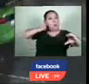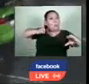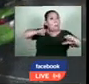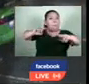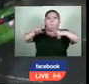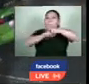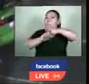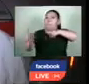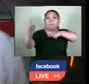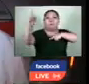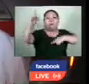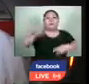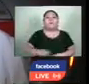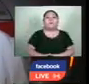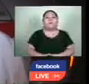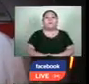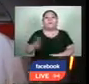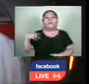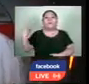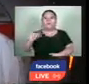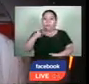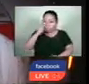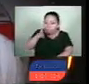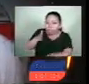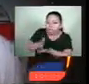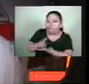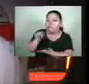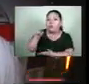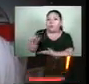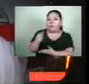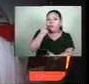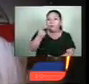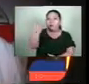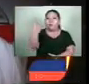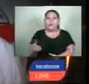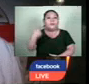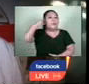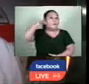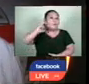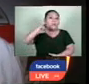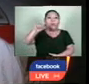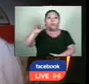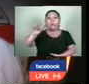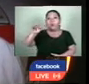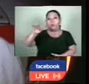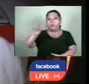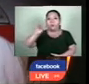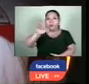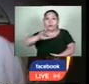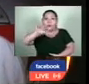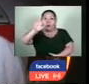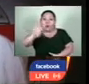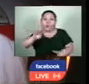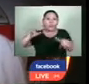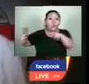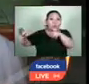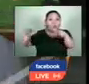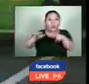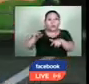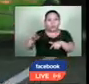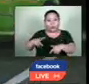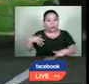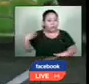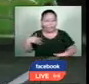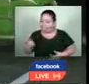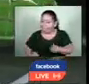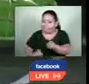lugar. Al llegar a la escena, encontramos a Julio César Martínez Flores, de 34 años de edad.